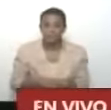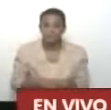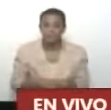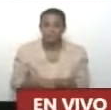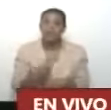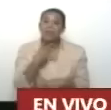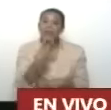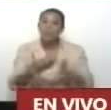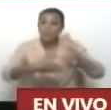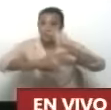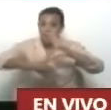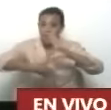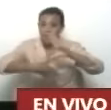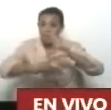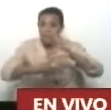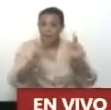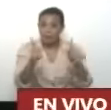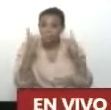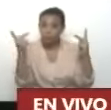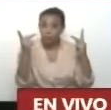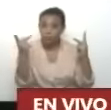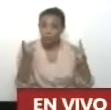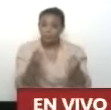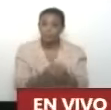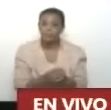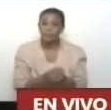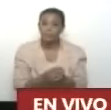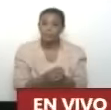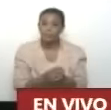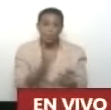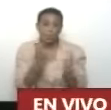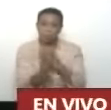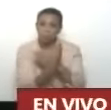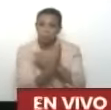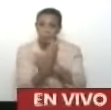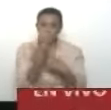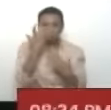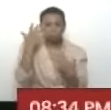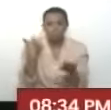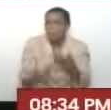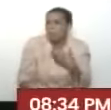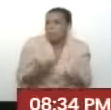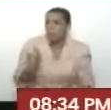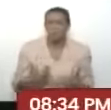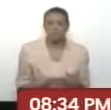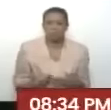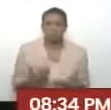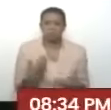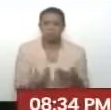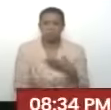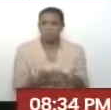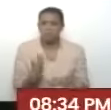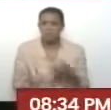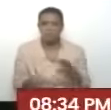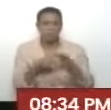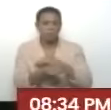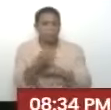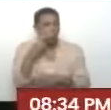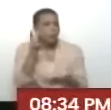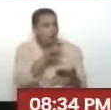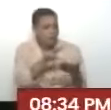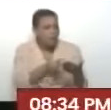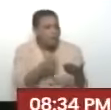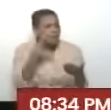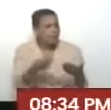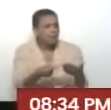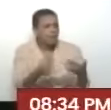La Voz de América es la voz oficial. Ellos no se cuidan, no disimulan. Sí. Yo siempre lo consulto, porque